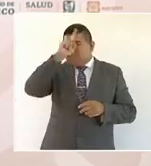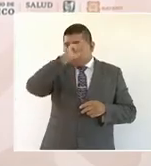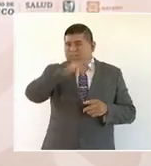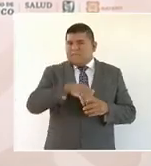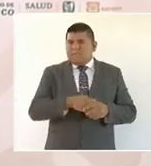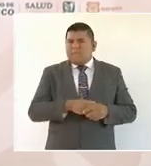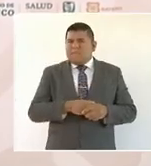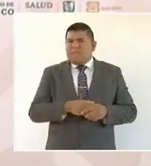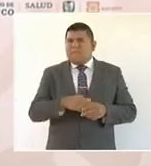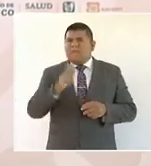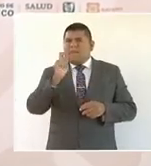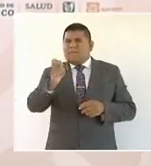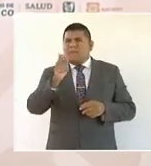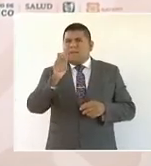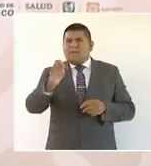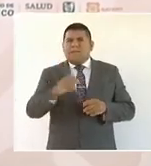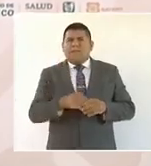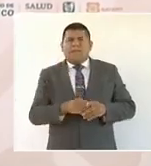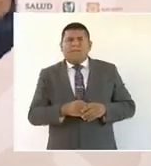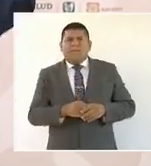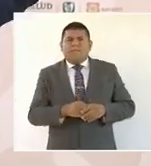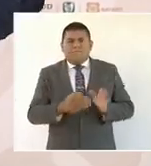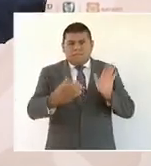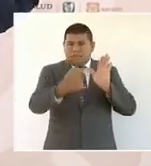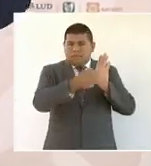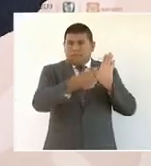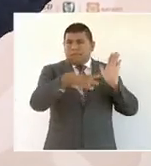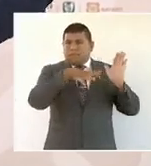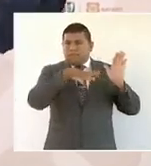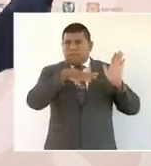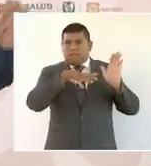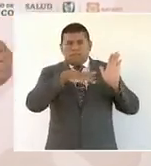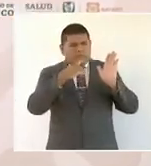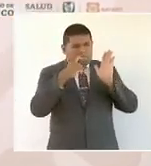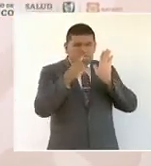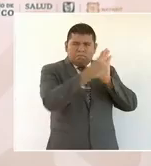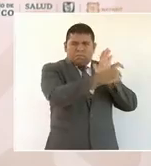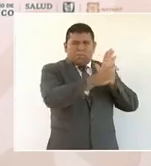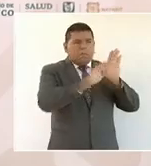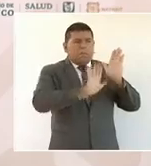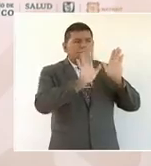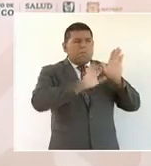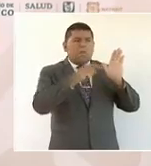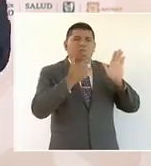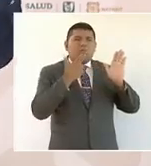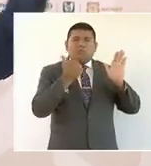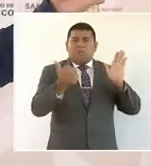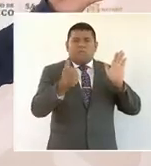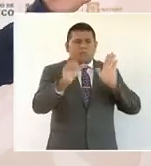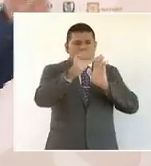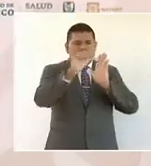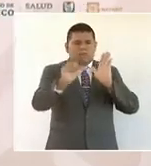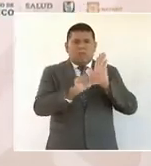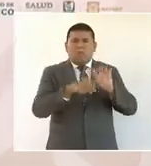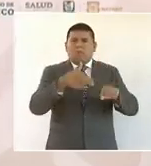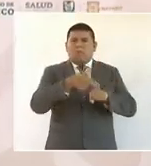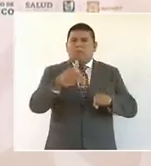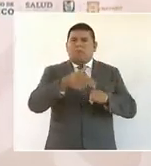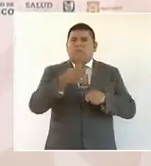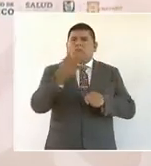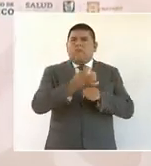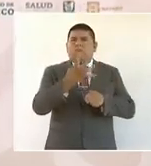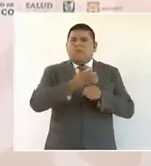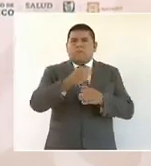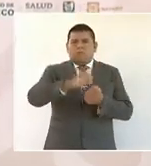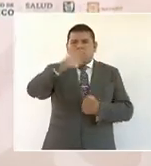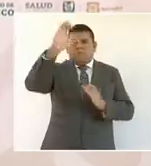se garantice lo que establece y está convertido en letra muerta el artículo 4 de la Constitución,